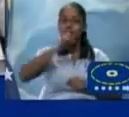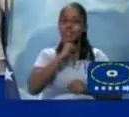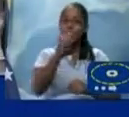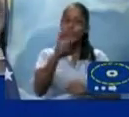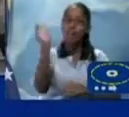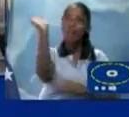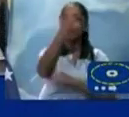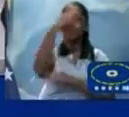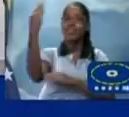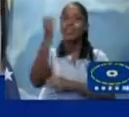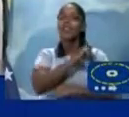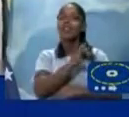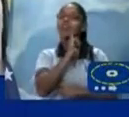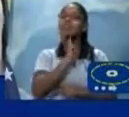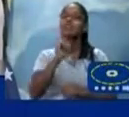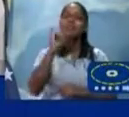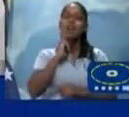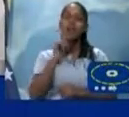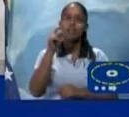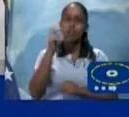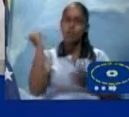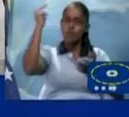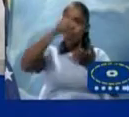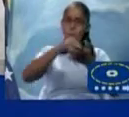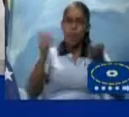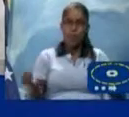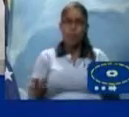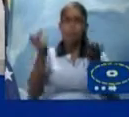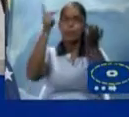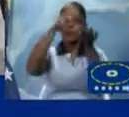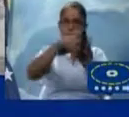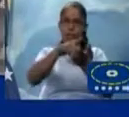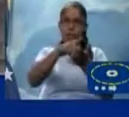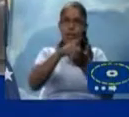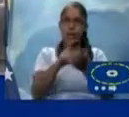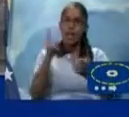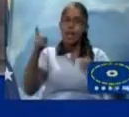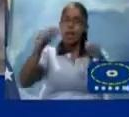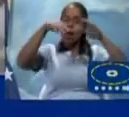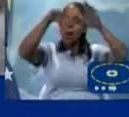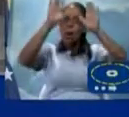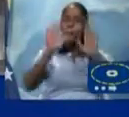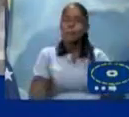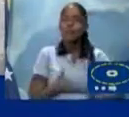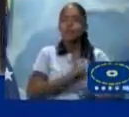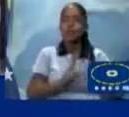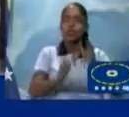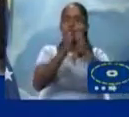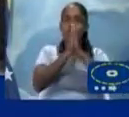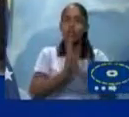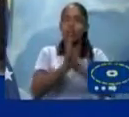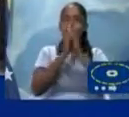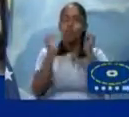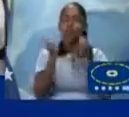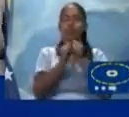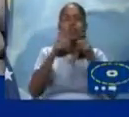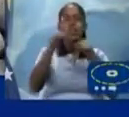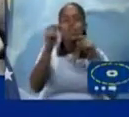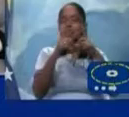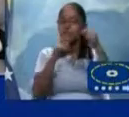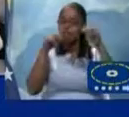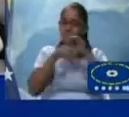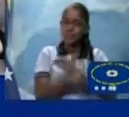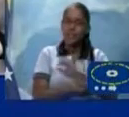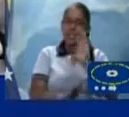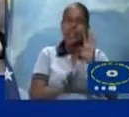Israel. Y esa bandera fue levantada, mis amados hermanos, el manto de oración con la estrella dentro, fue levantada